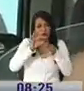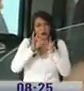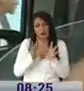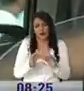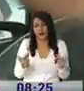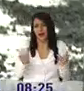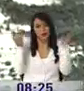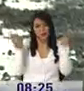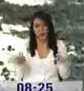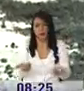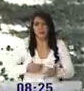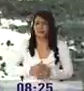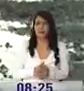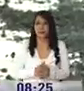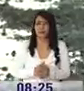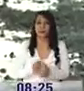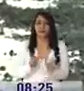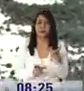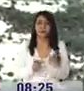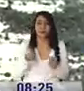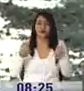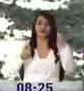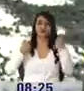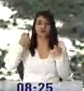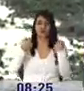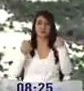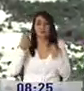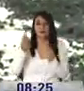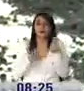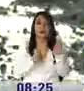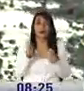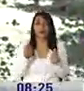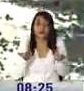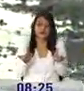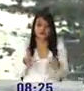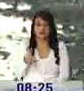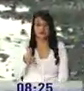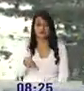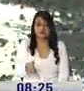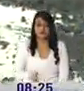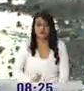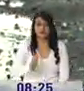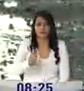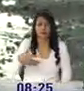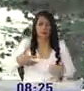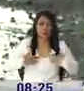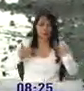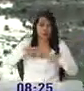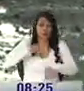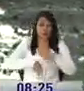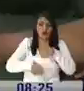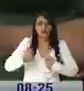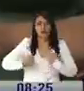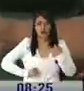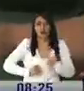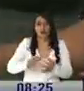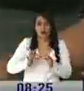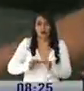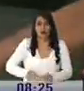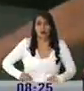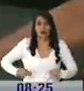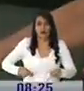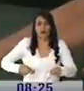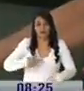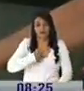arreglar aquellos conductores que no tienen otra alternativa que pasar por el lugar se quejan por los daños de sus autos está muy profundo